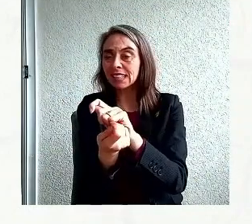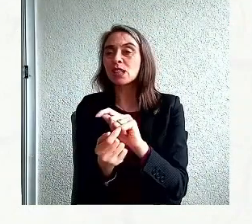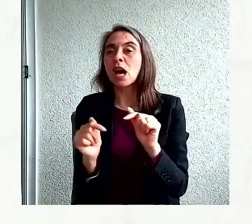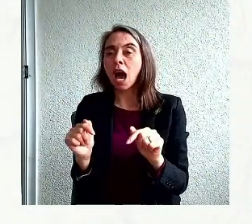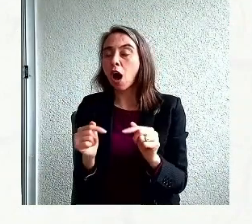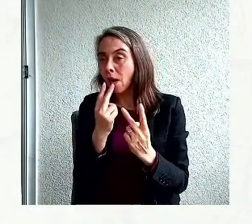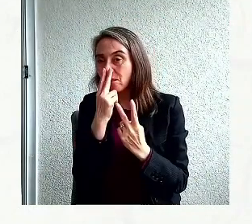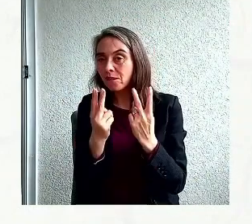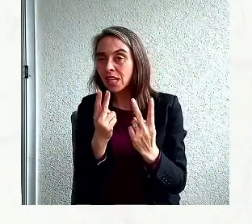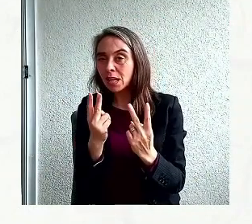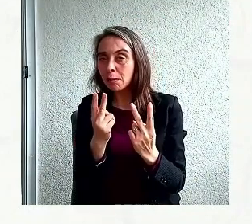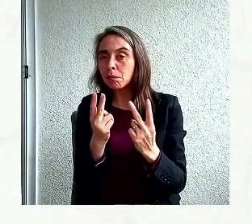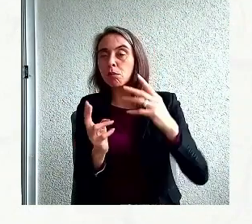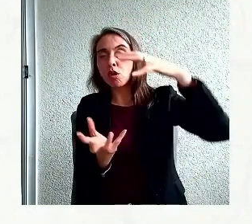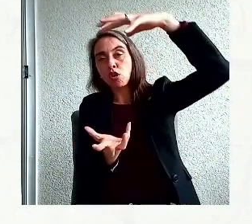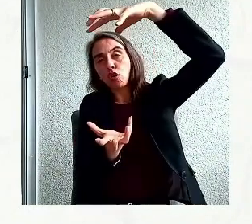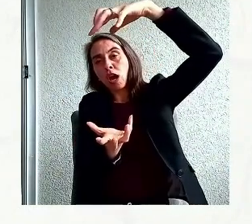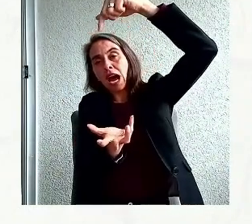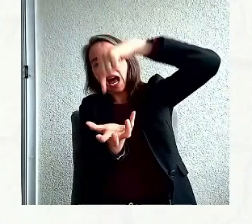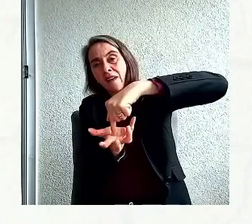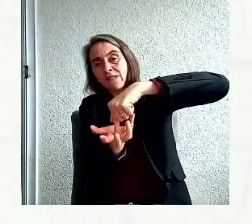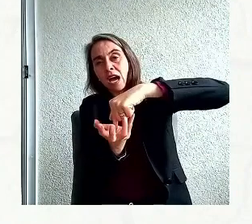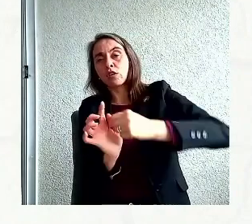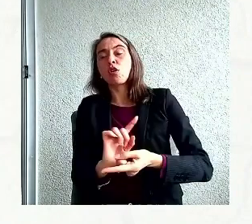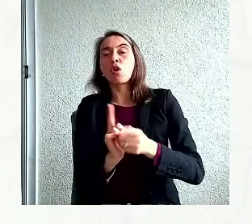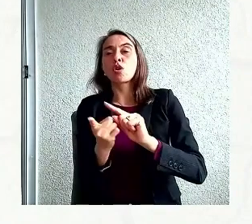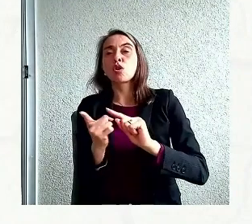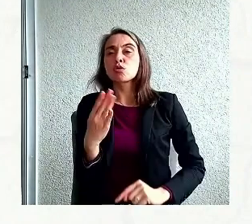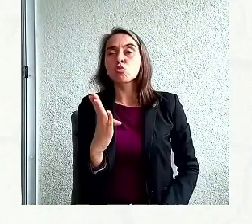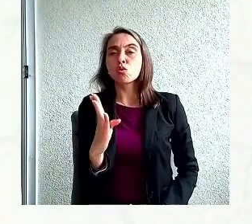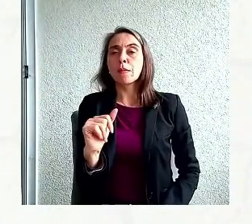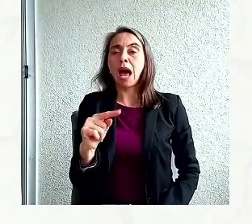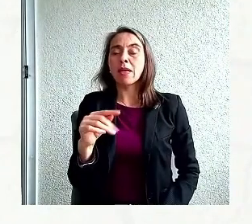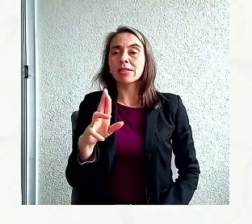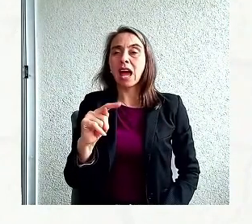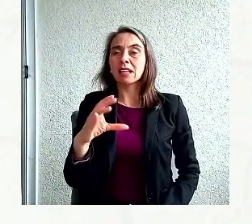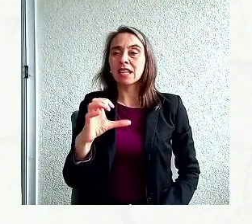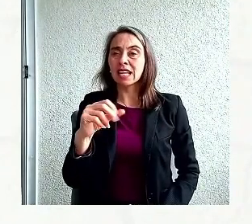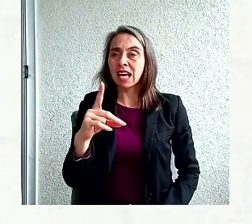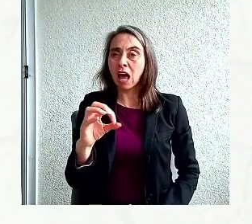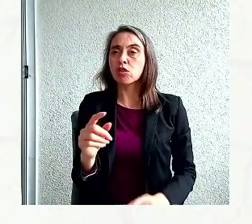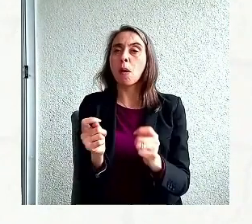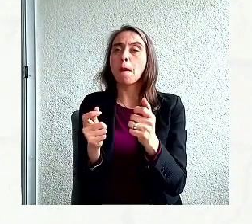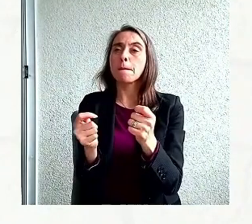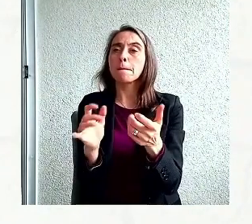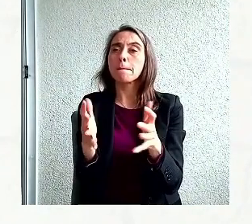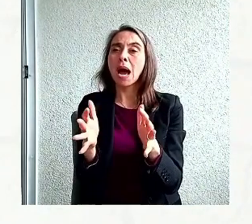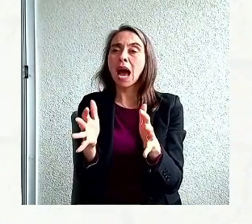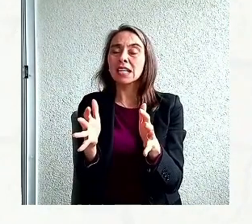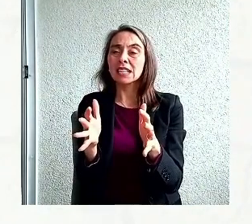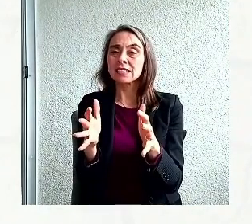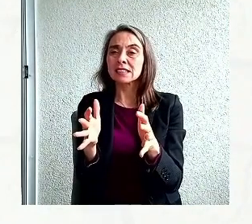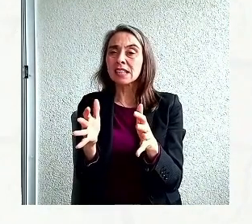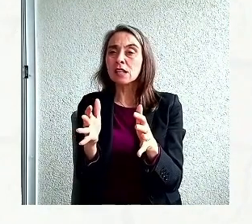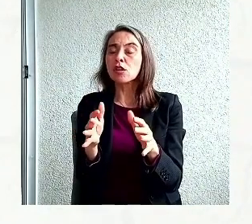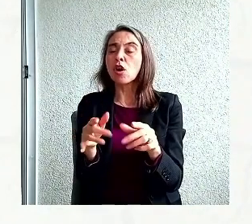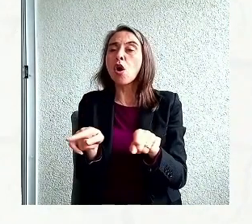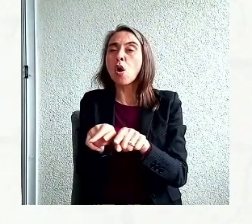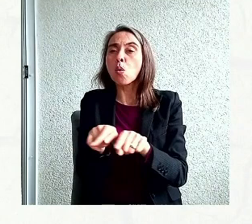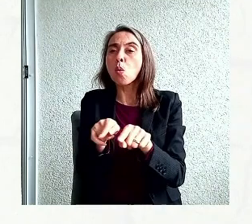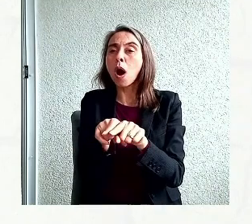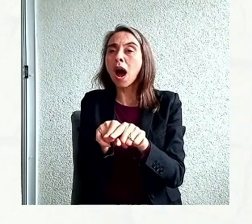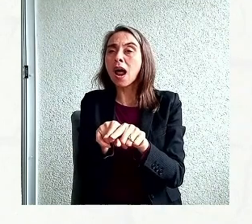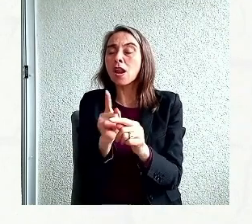península antártica. Se está pareciendo mucho en las condiciones que tenemos, por ejemplo, en Magallanes, en Aysén. Y